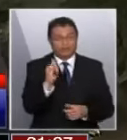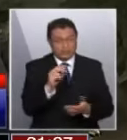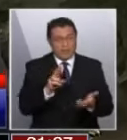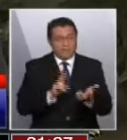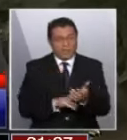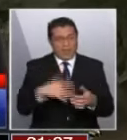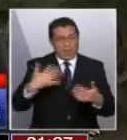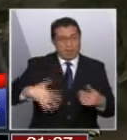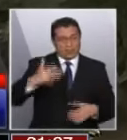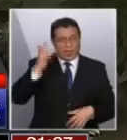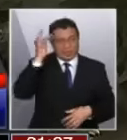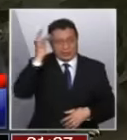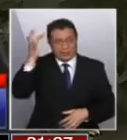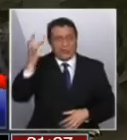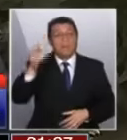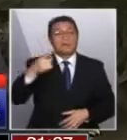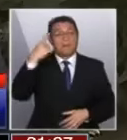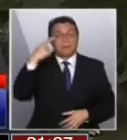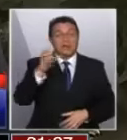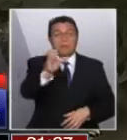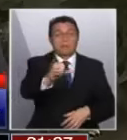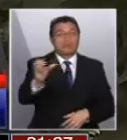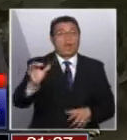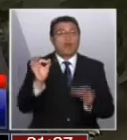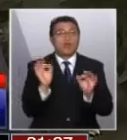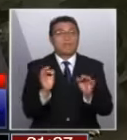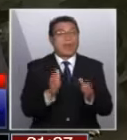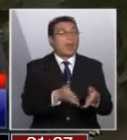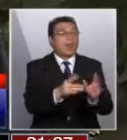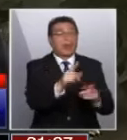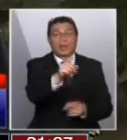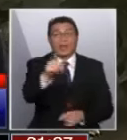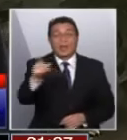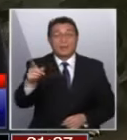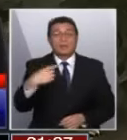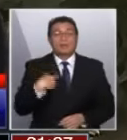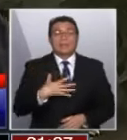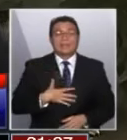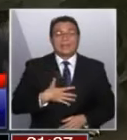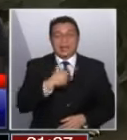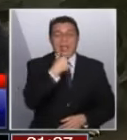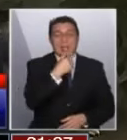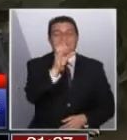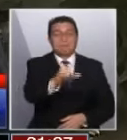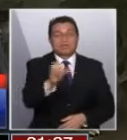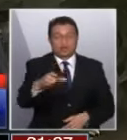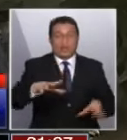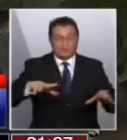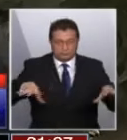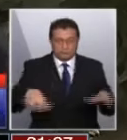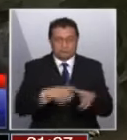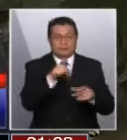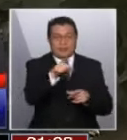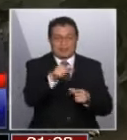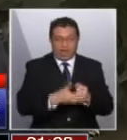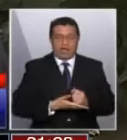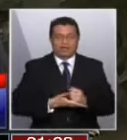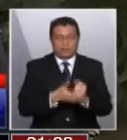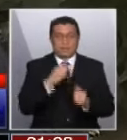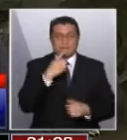importante pero la gente como un y corriente en la calle quiere gente que se la juegue por ellos que se